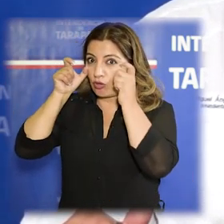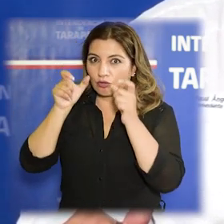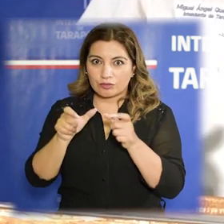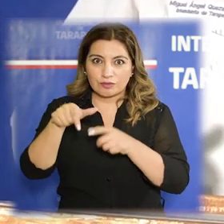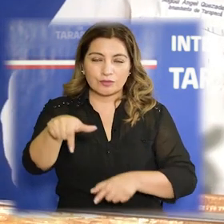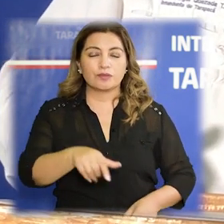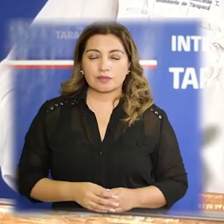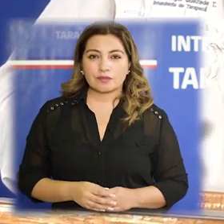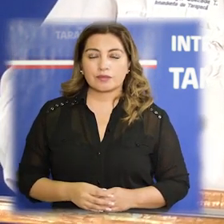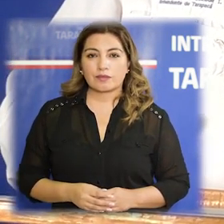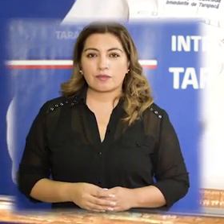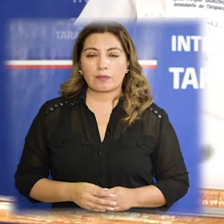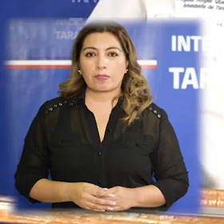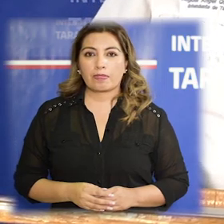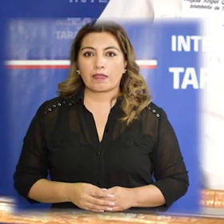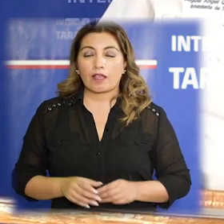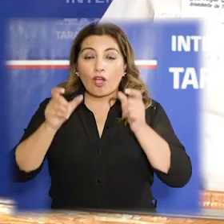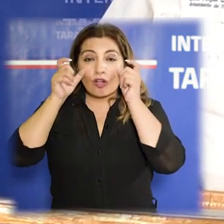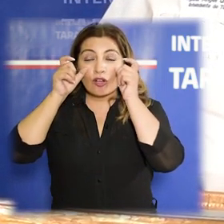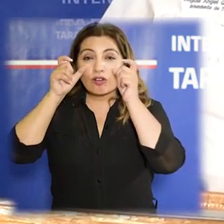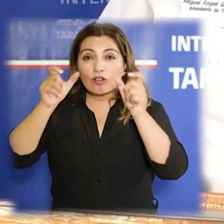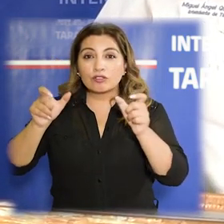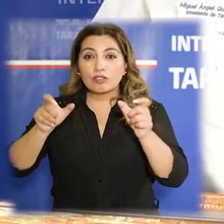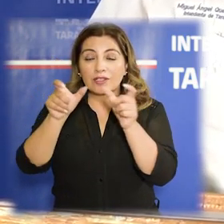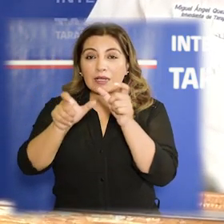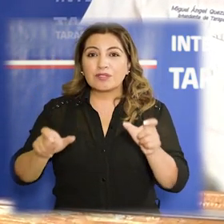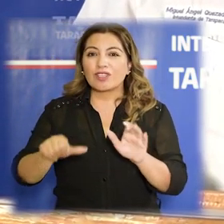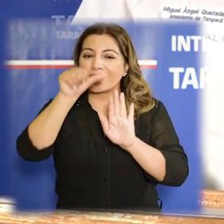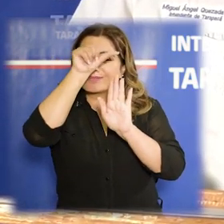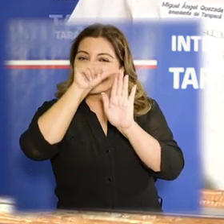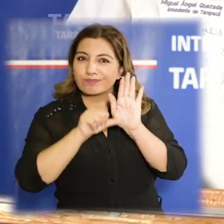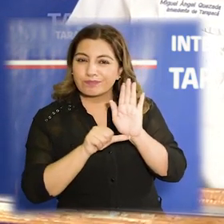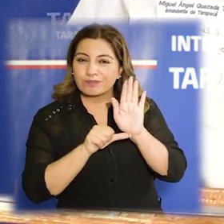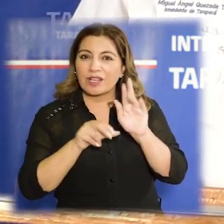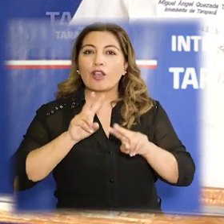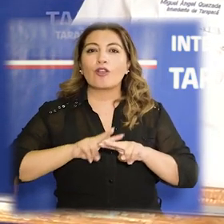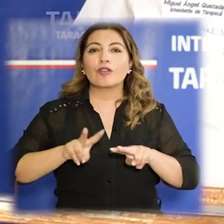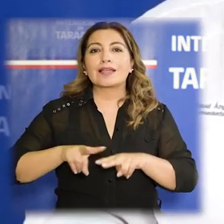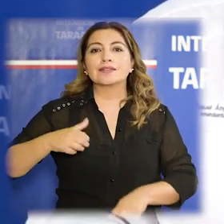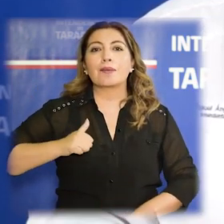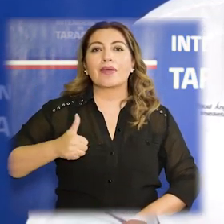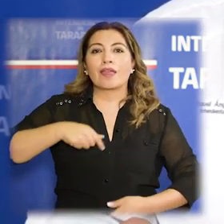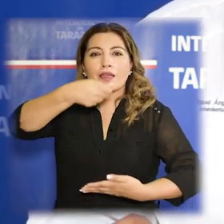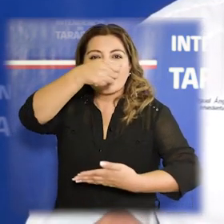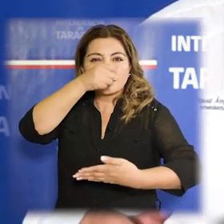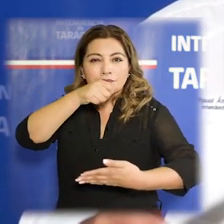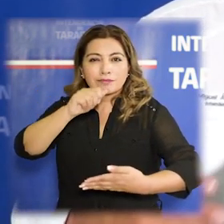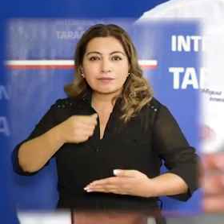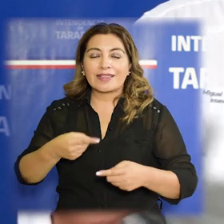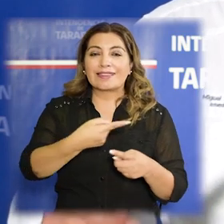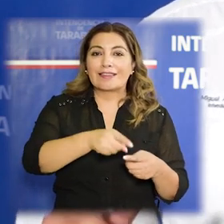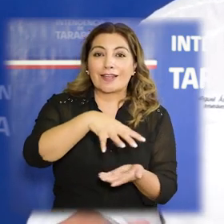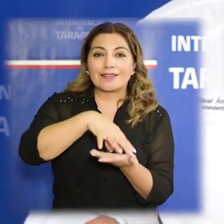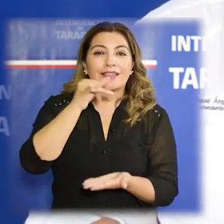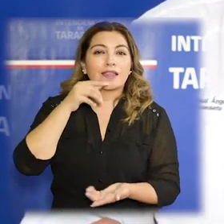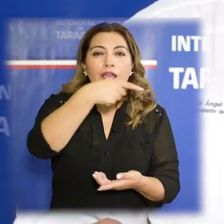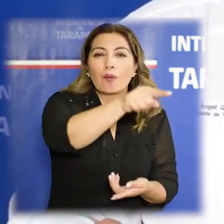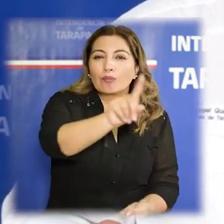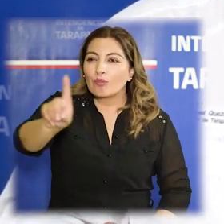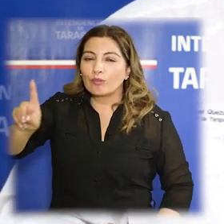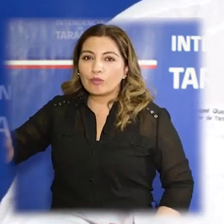sentido. El control migratorio y control de antecedentes, el cual realizará la PDI en varios puntos de nuestra región,